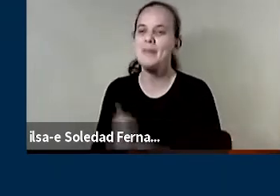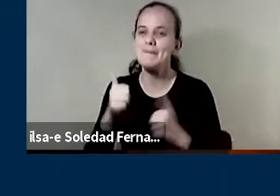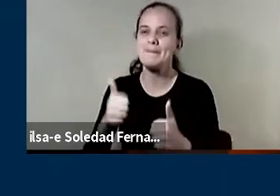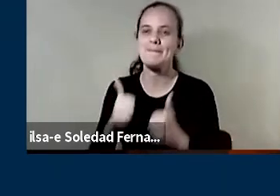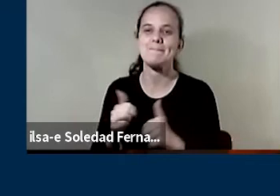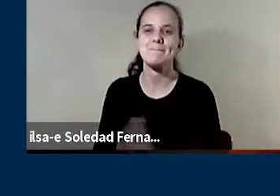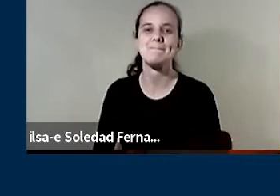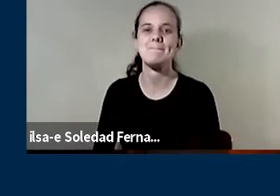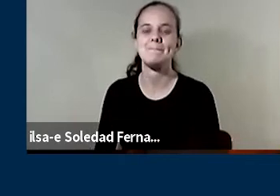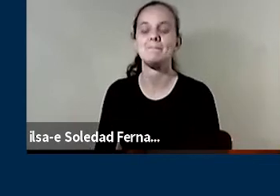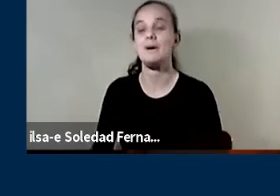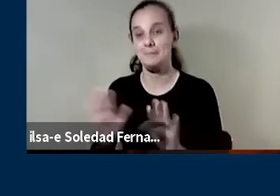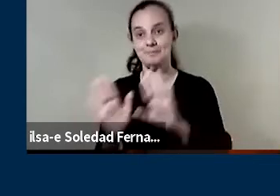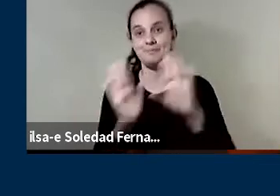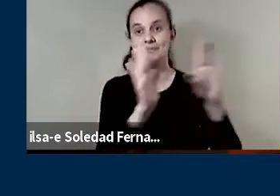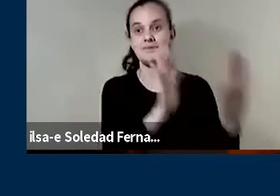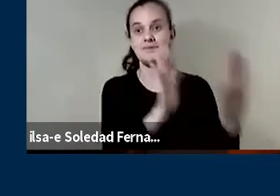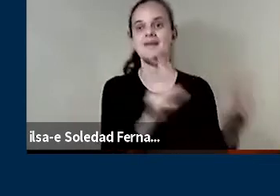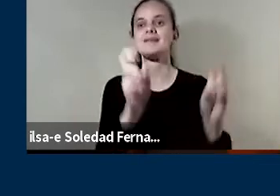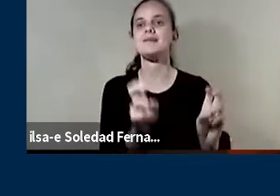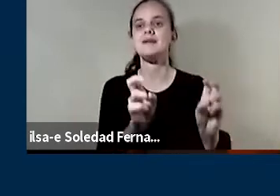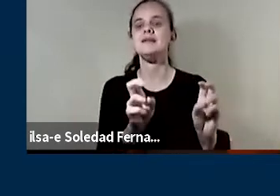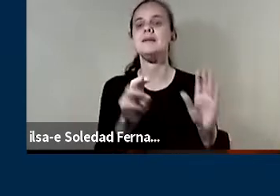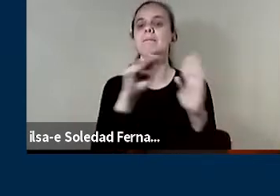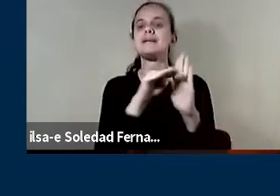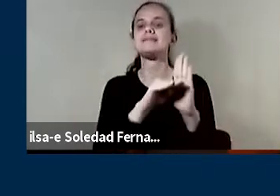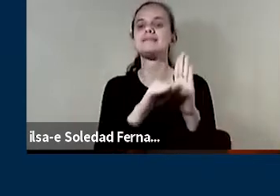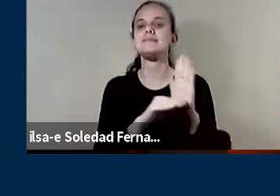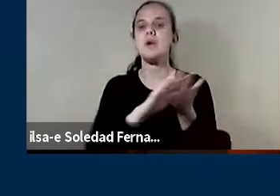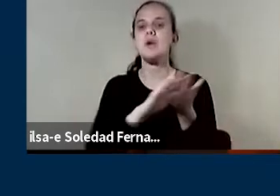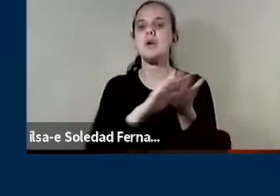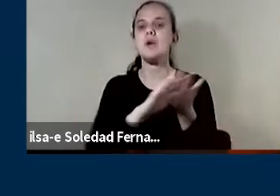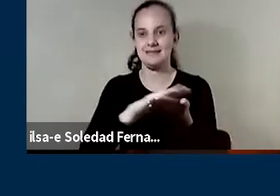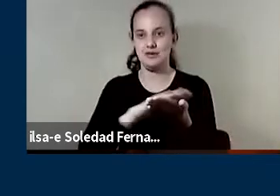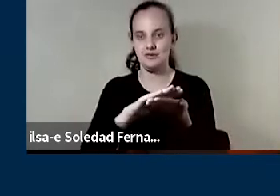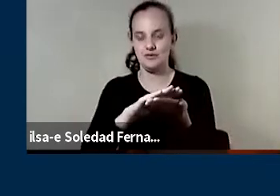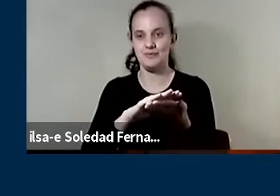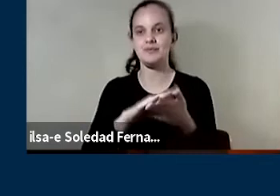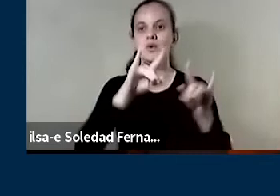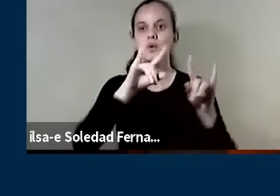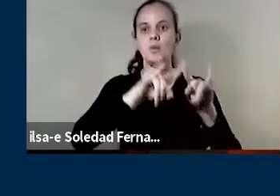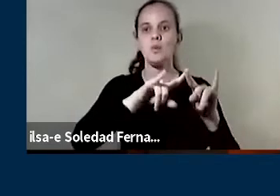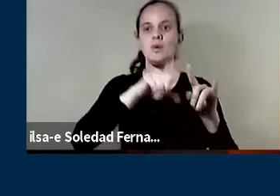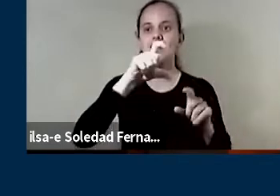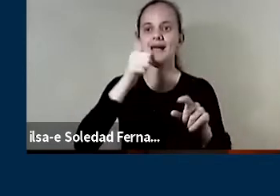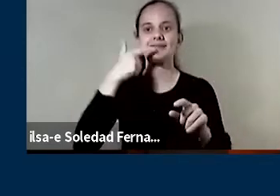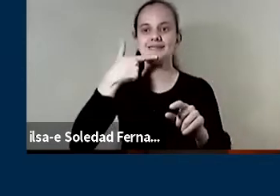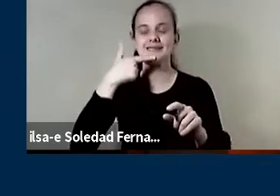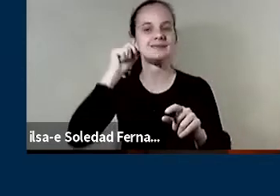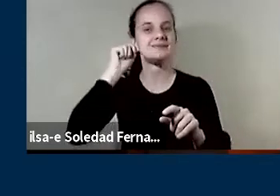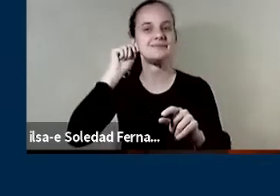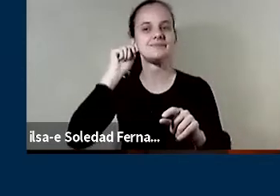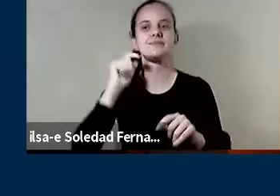entendí bien y entendieron perfecto, así que estoy re contenta. Excelente. Bien, entonces, hablemos de los principios básicos. Entonces